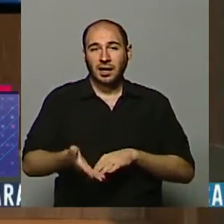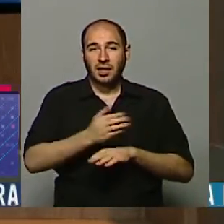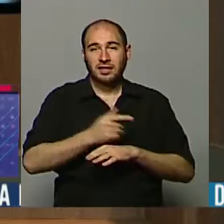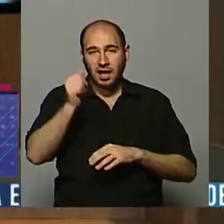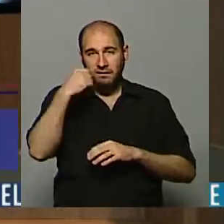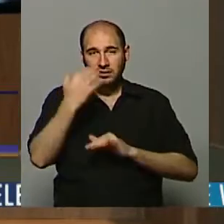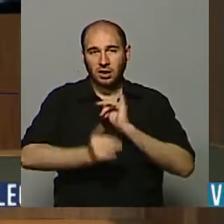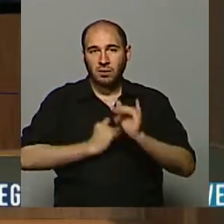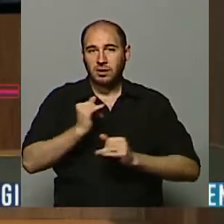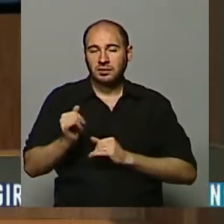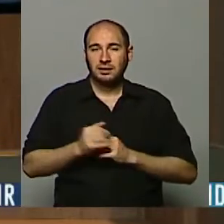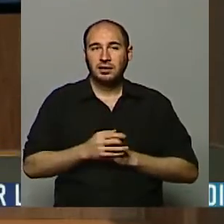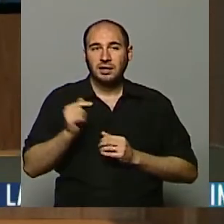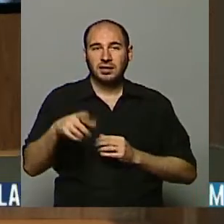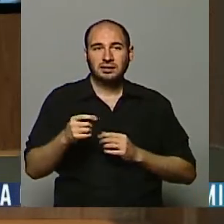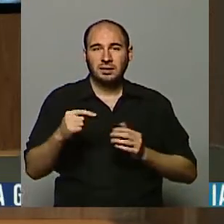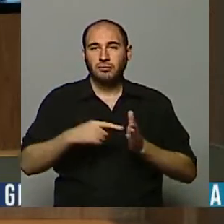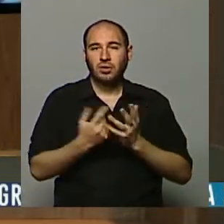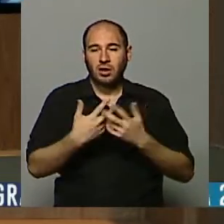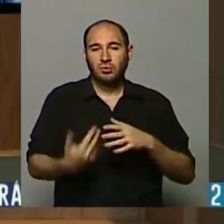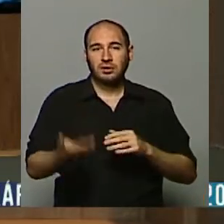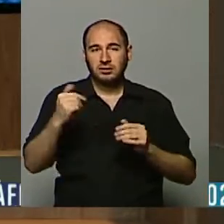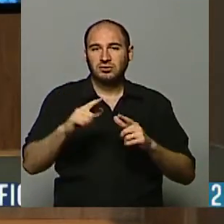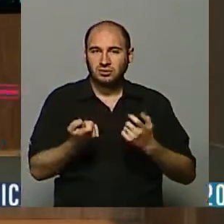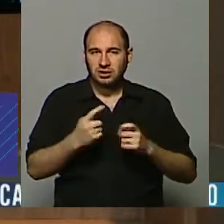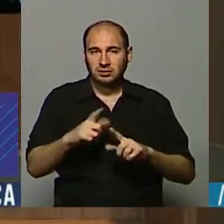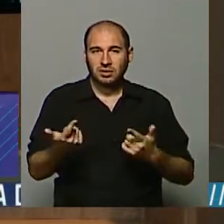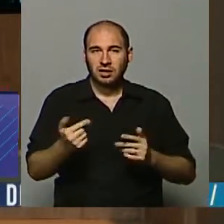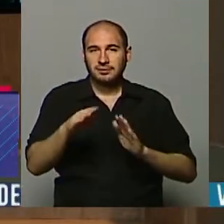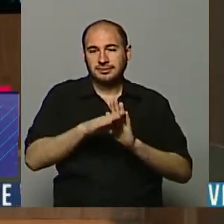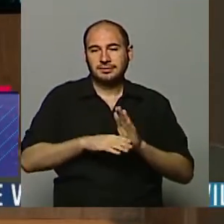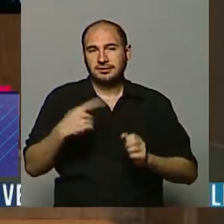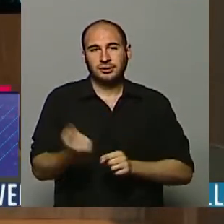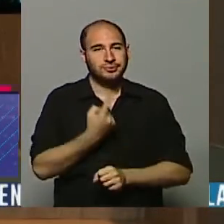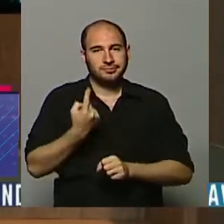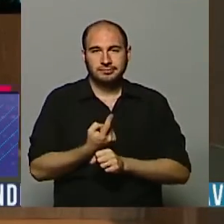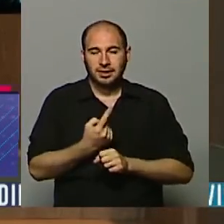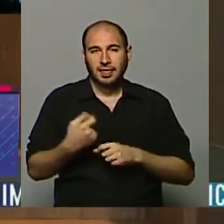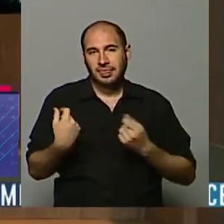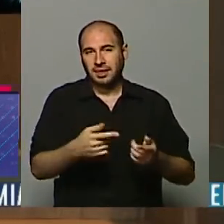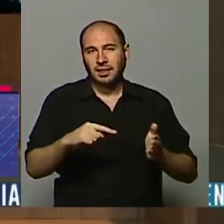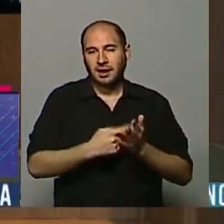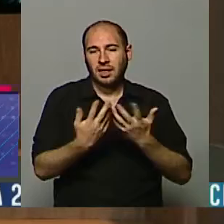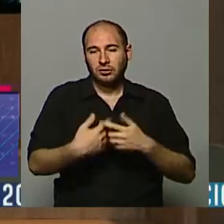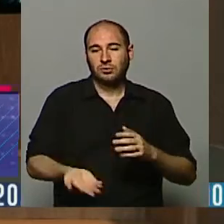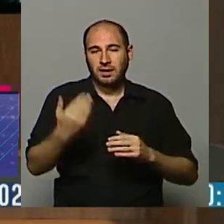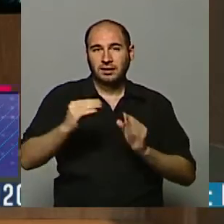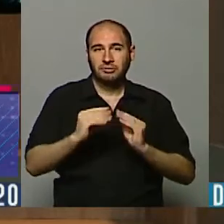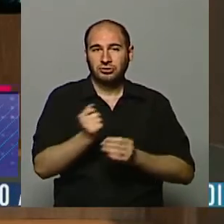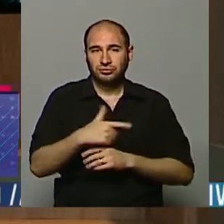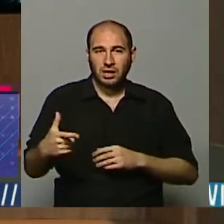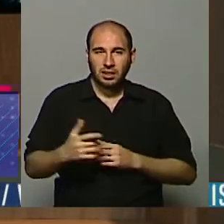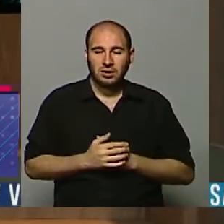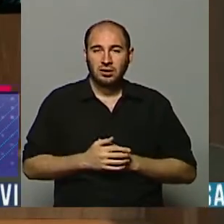Alberto Fernández. Él habló de que no es necesaria una cláusula gatillo o al menos no están las condiciones para otorgar una cláusula gatillo en la negociación